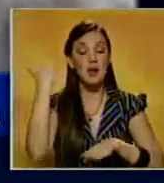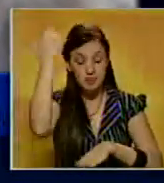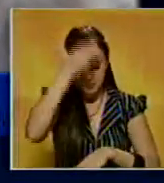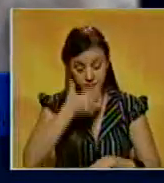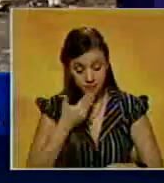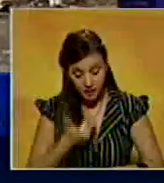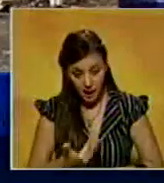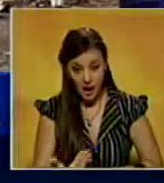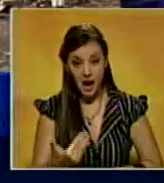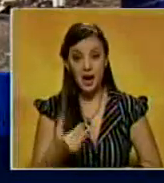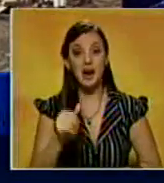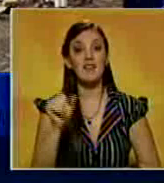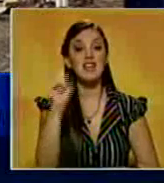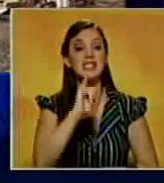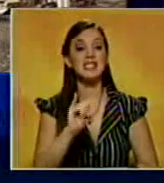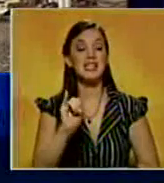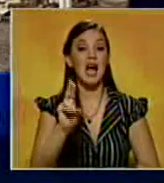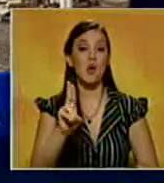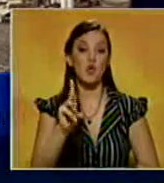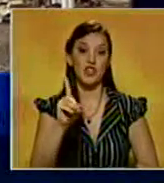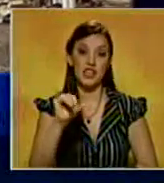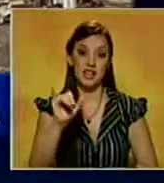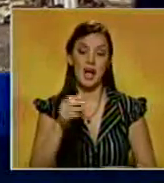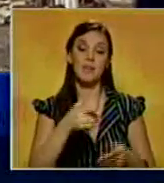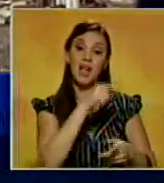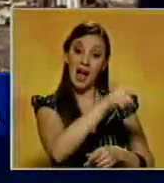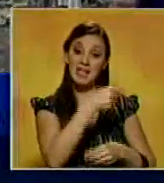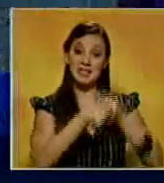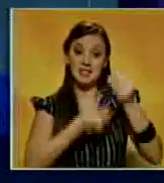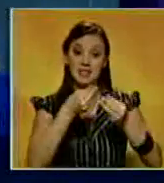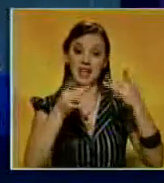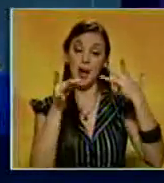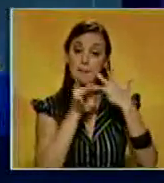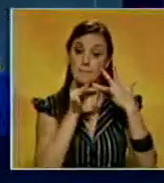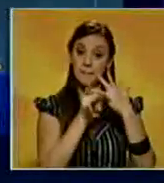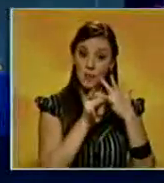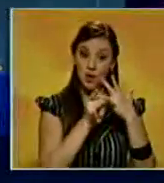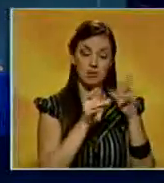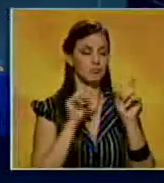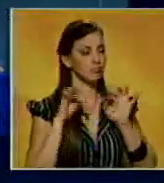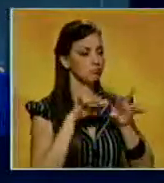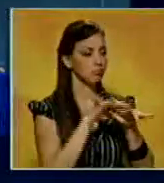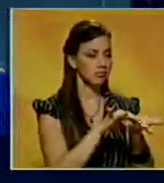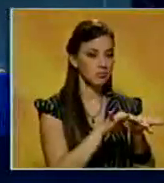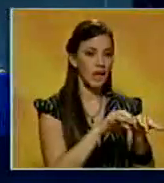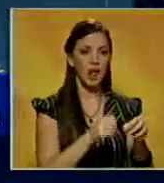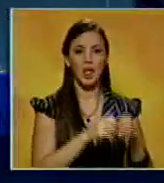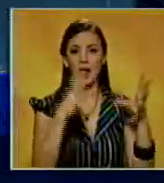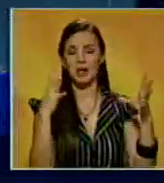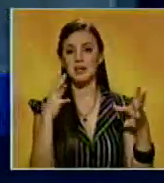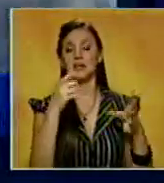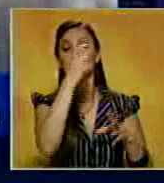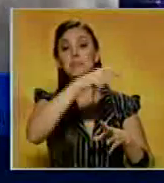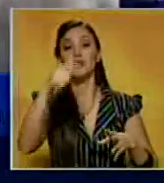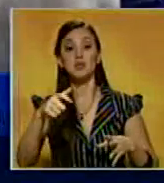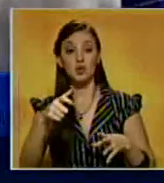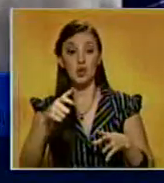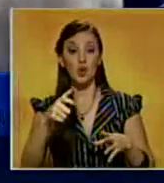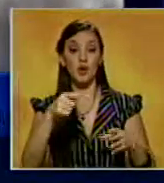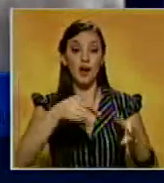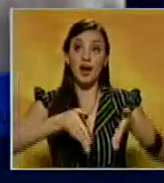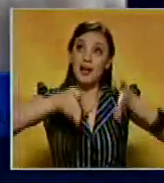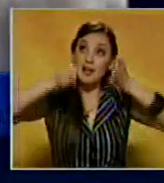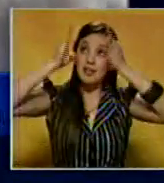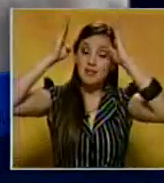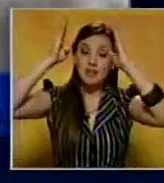un edificio en el que se celebraba una boda en la localidad de Sanaa. Testigos del hecho informaron que las víctimas se encontraban en el